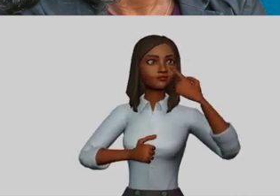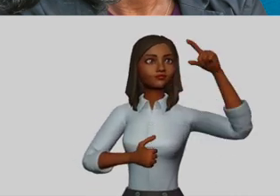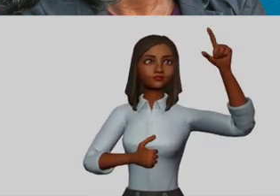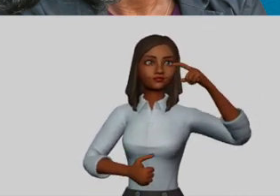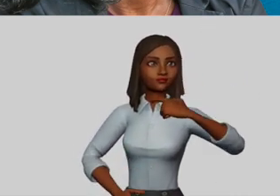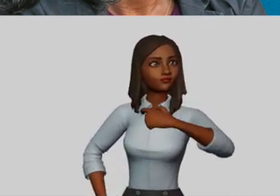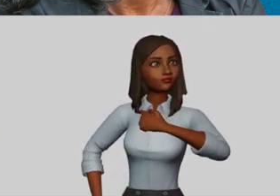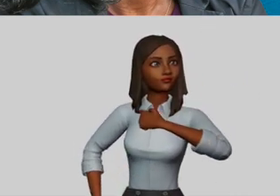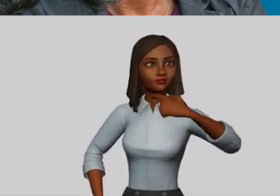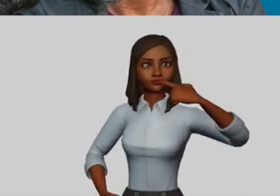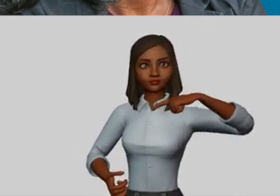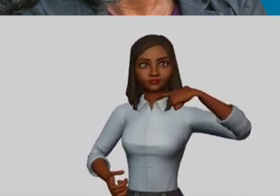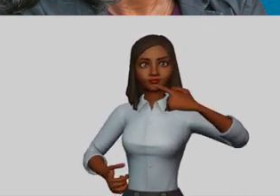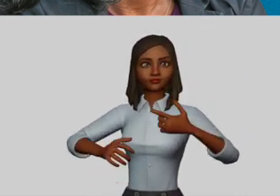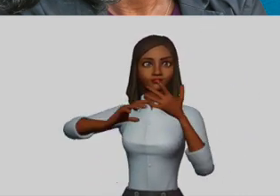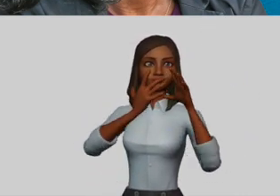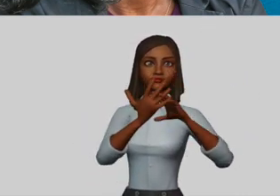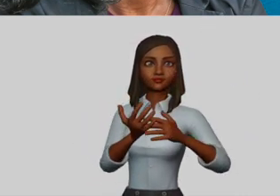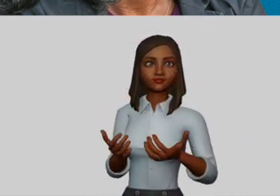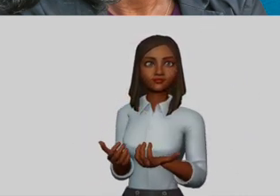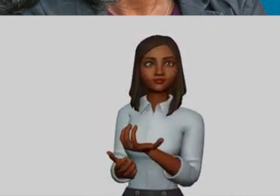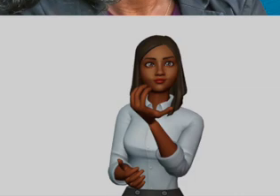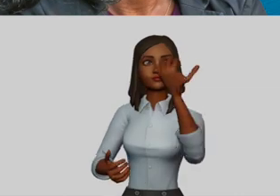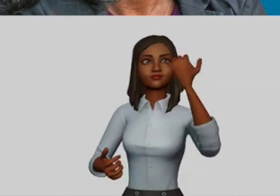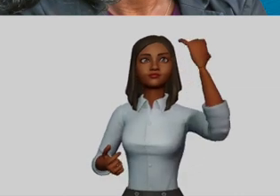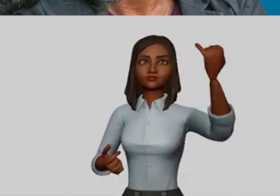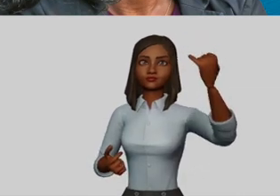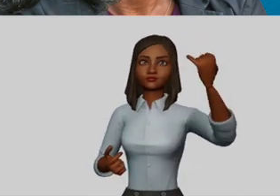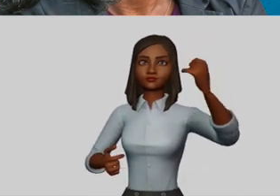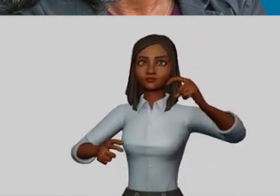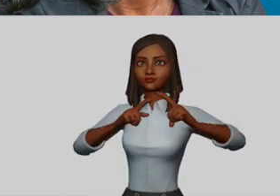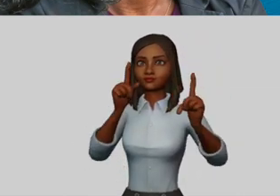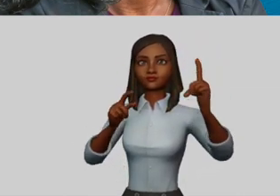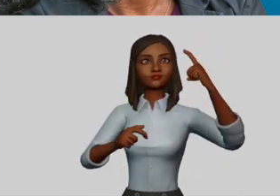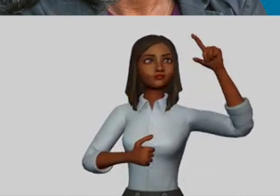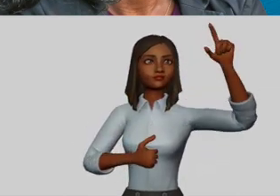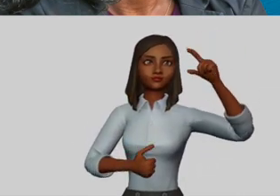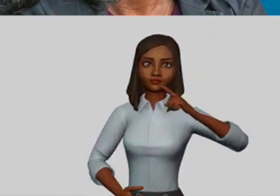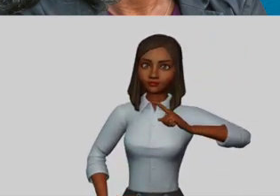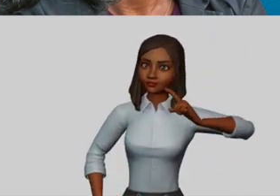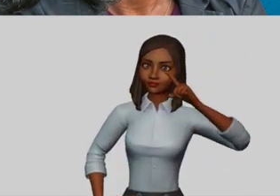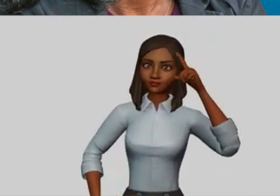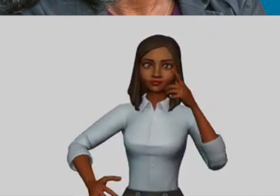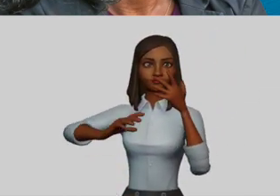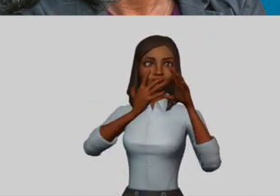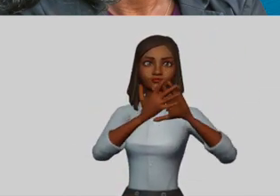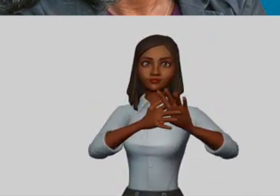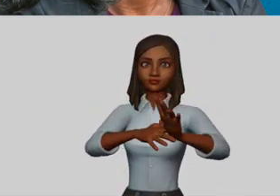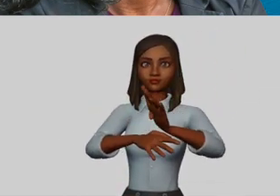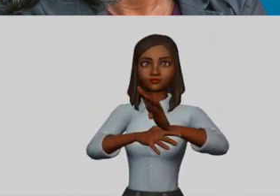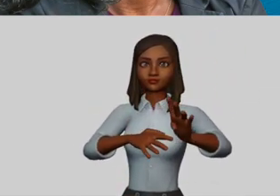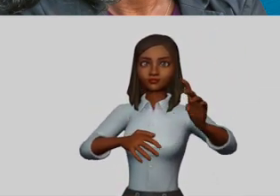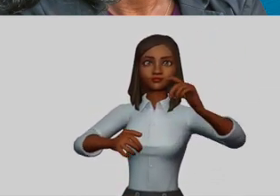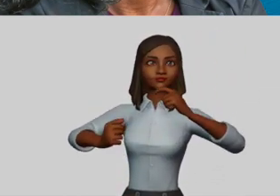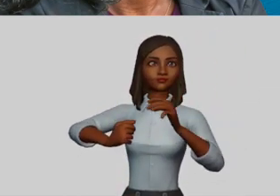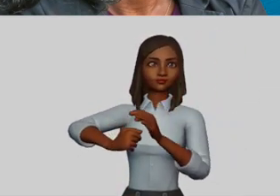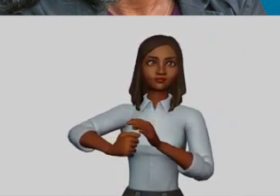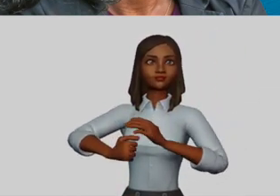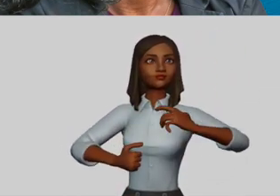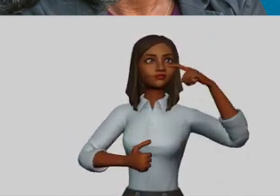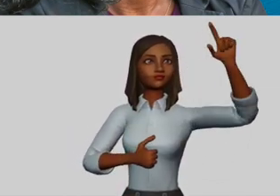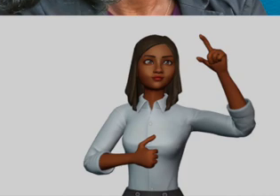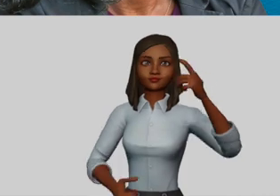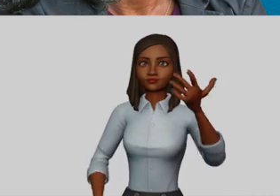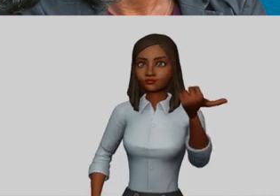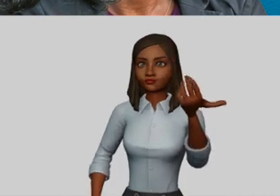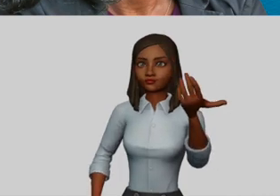como se le han prometido tanto, sí, ellos dicen, y dime tú qué tú tienes ahora, dime tú. Entonces, lo que ha podido